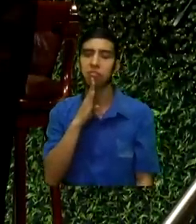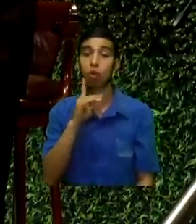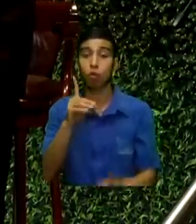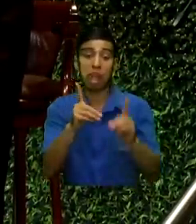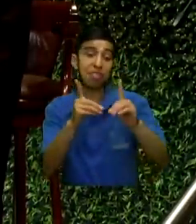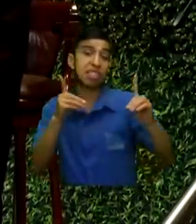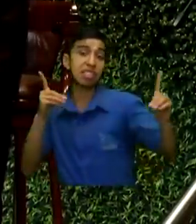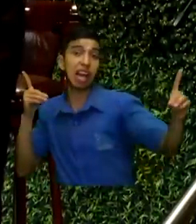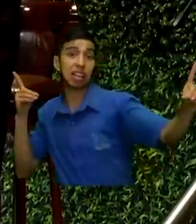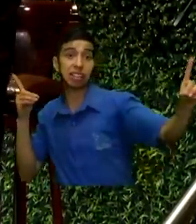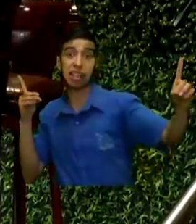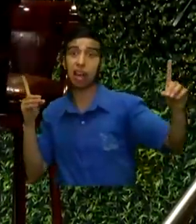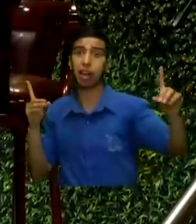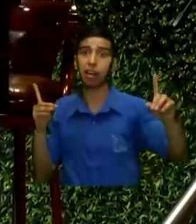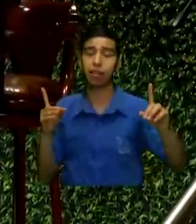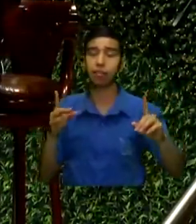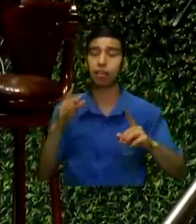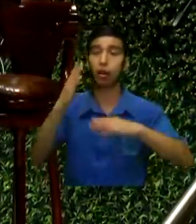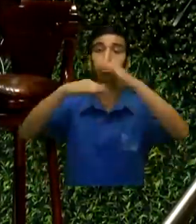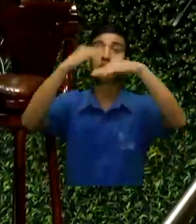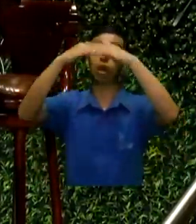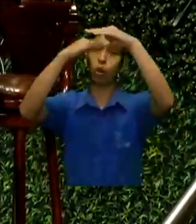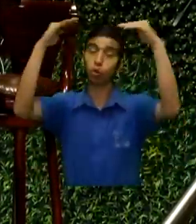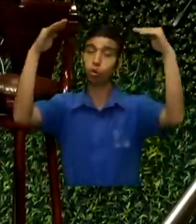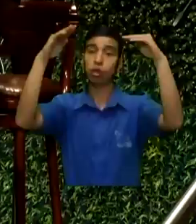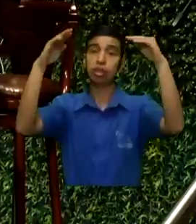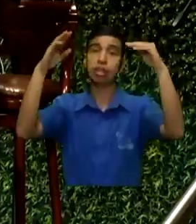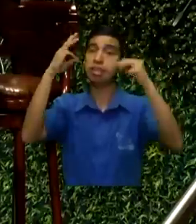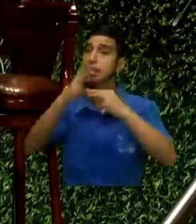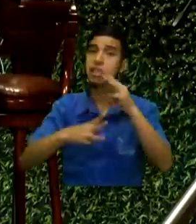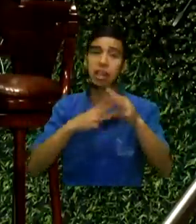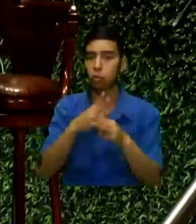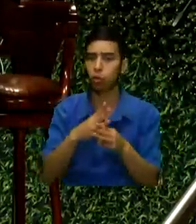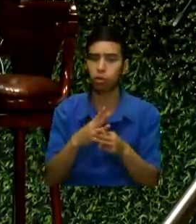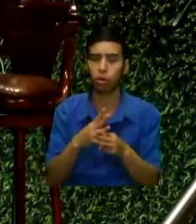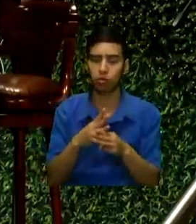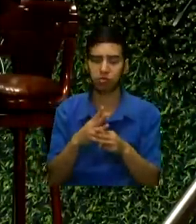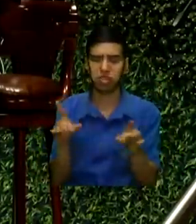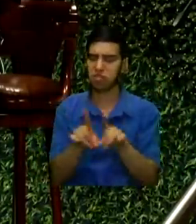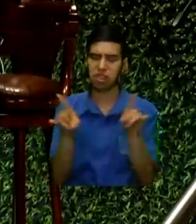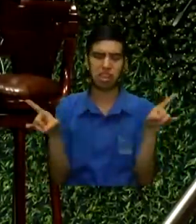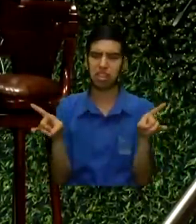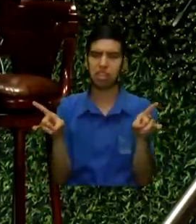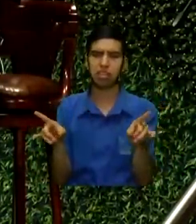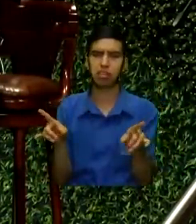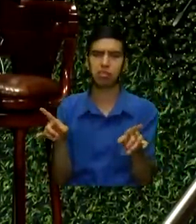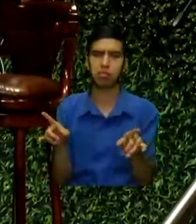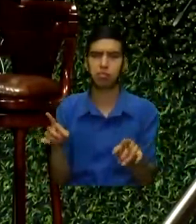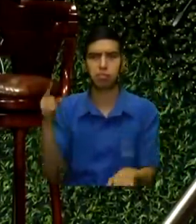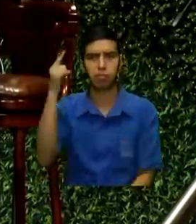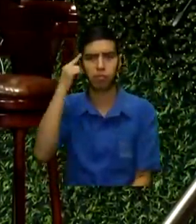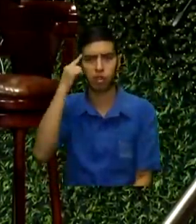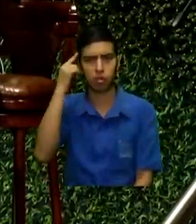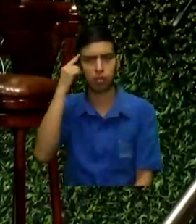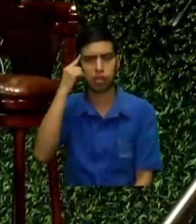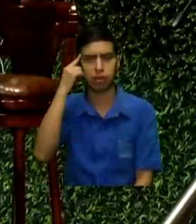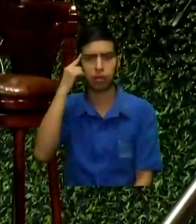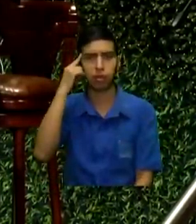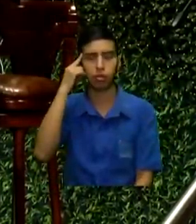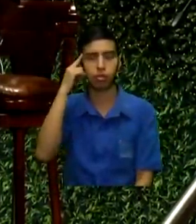caminos de Dios, los caminos del hombre, pero los pensamientos no son tus pensamientos, no son mis pensamientos.